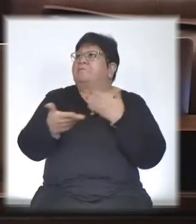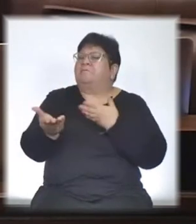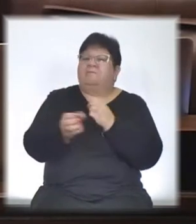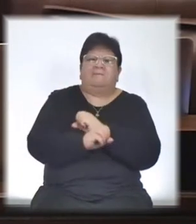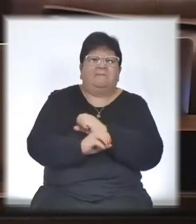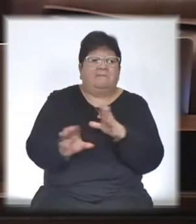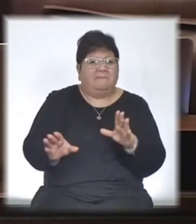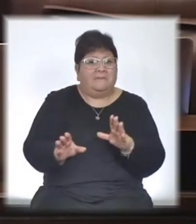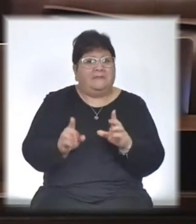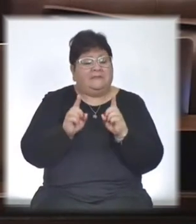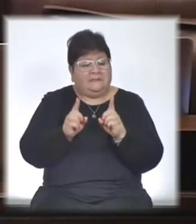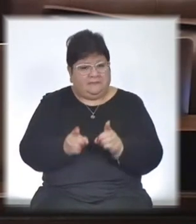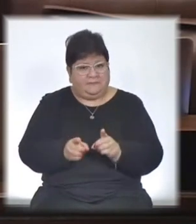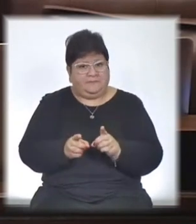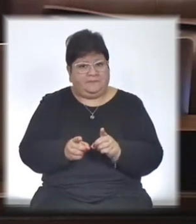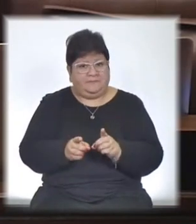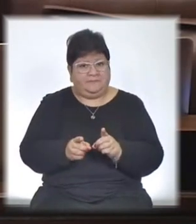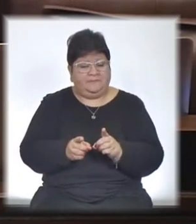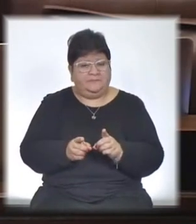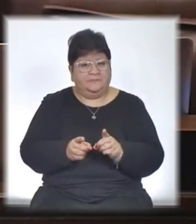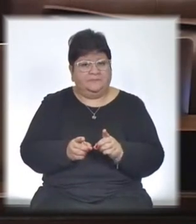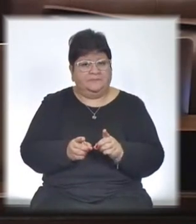en sus penales.